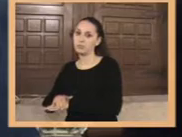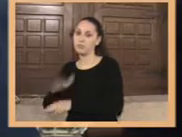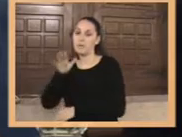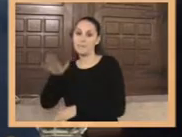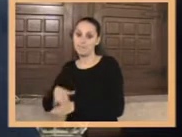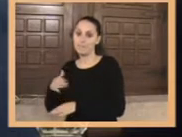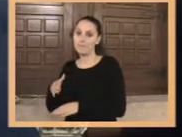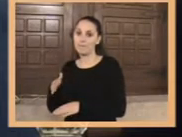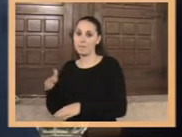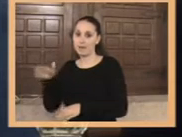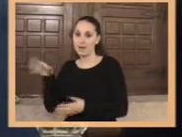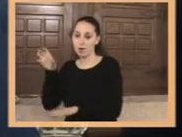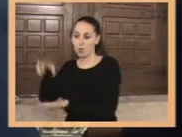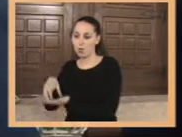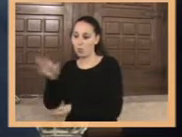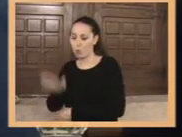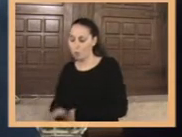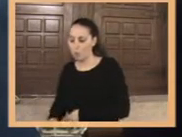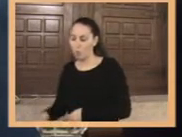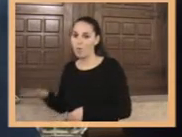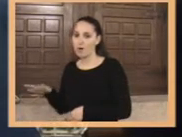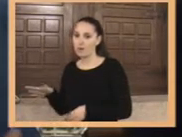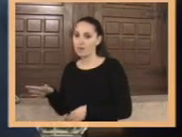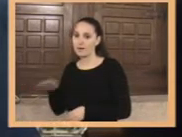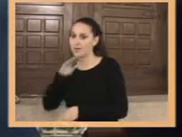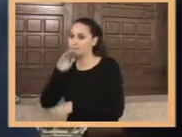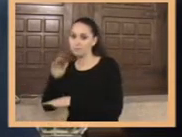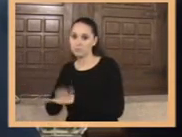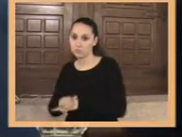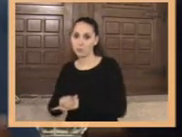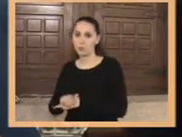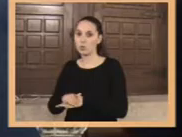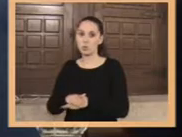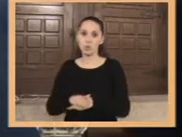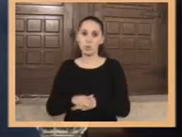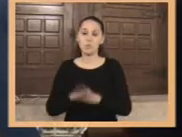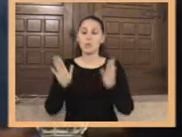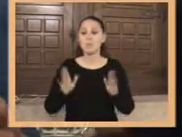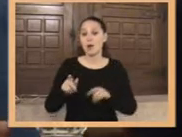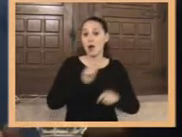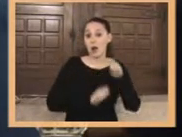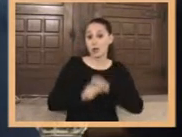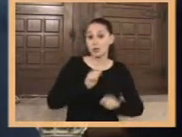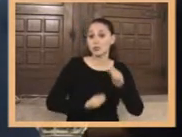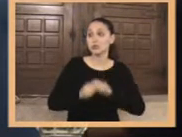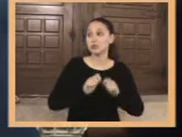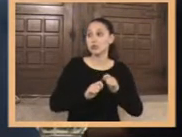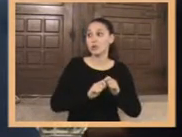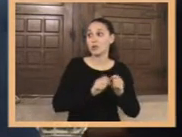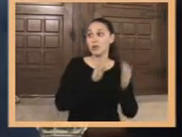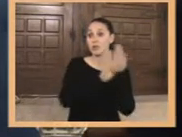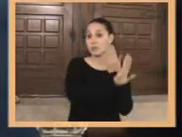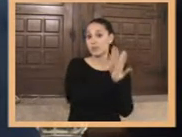Pero la guardería de la Data, o sea, perdón, la guardería del Pilar, el centro infantil del Pilar, su asociación de vecinos ha querido siempre mantener ese